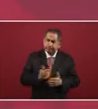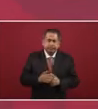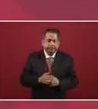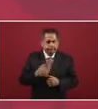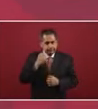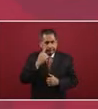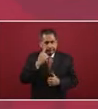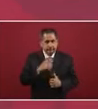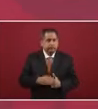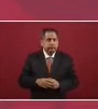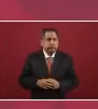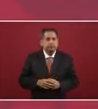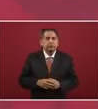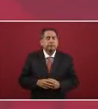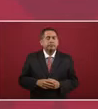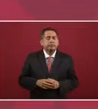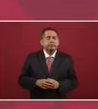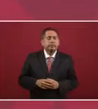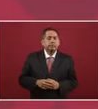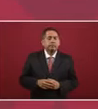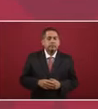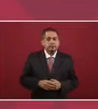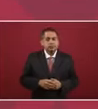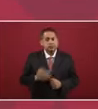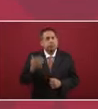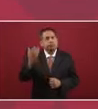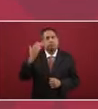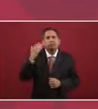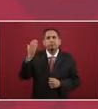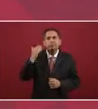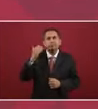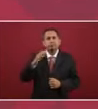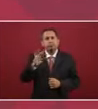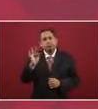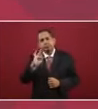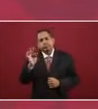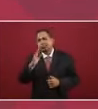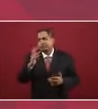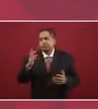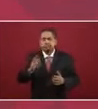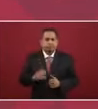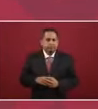Antes, a lo mejor, se podía pensar,